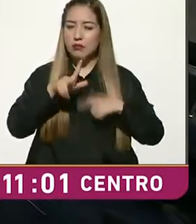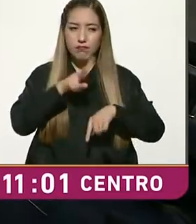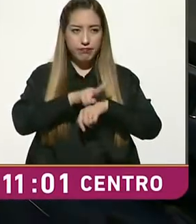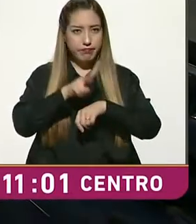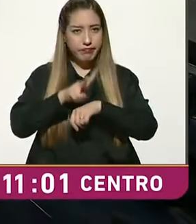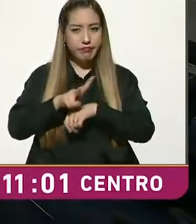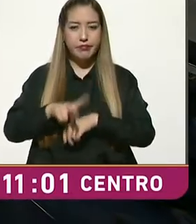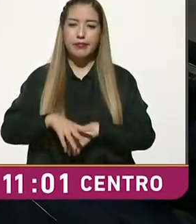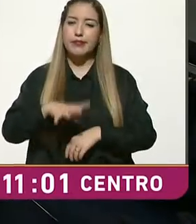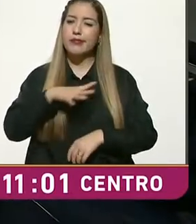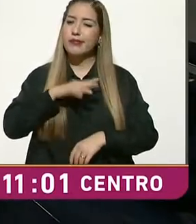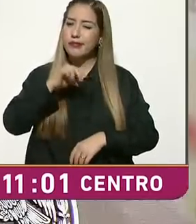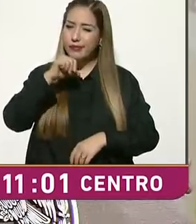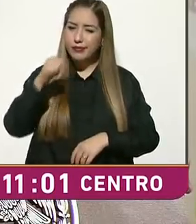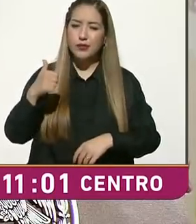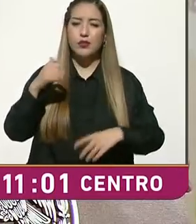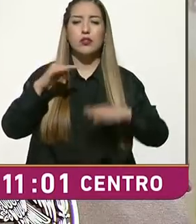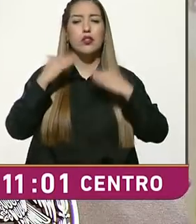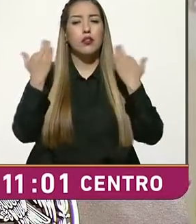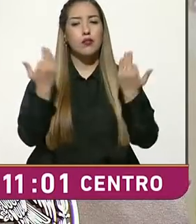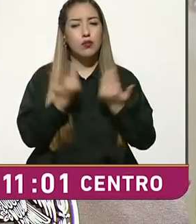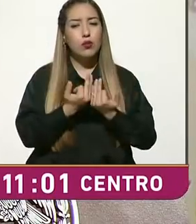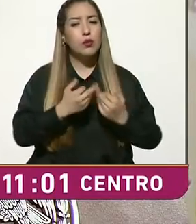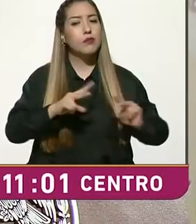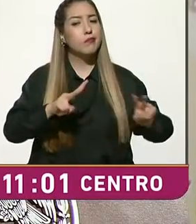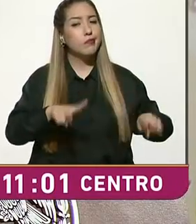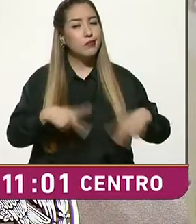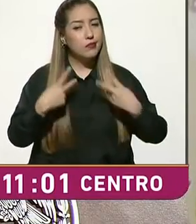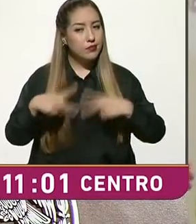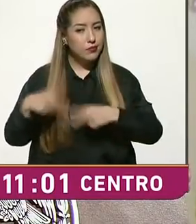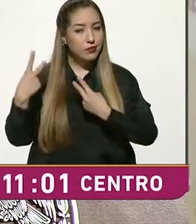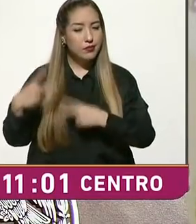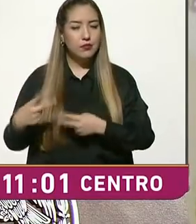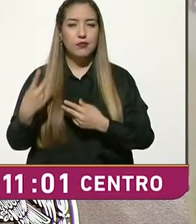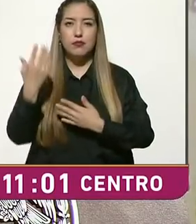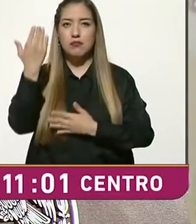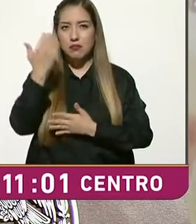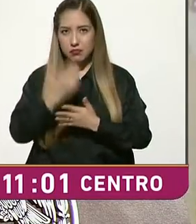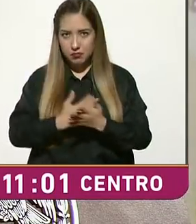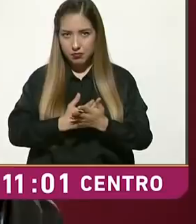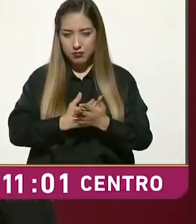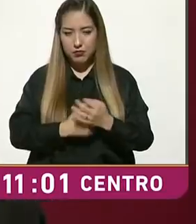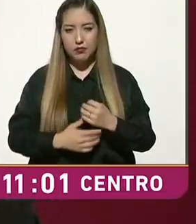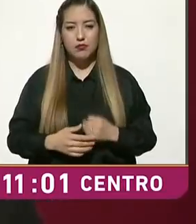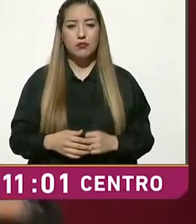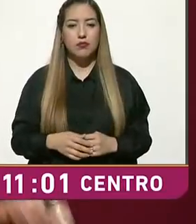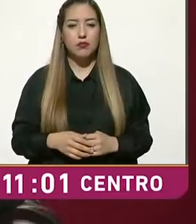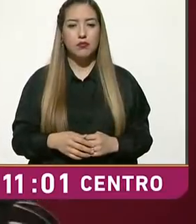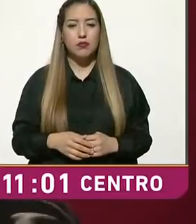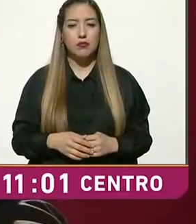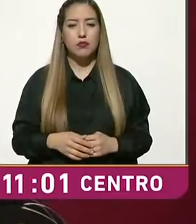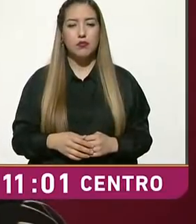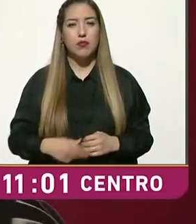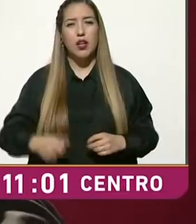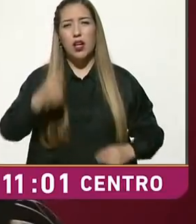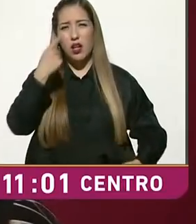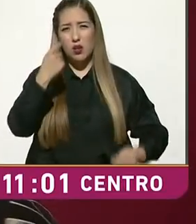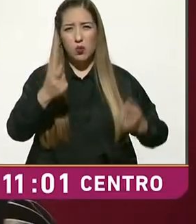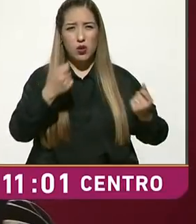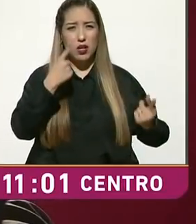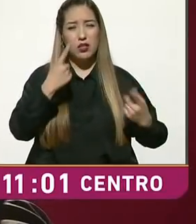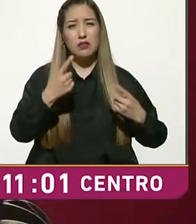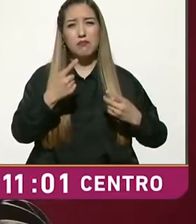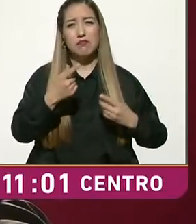Desafortunadamente, hay otros modos de comercialización menos predominantes en pequeñas tiendas que